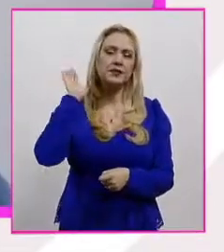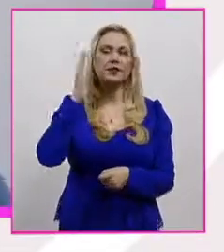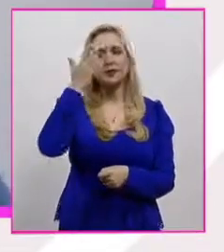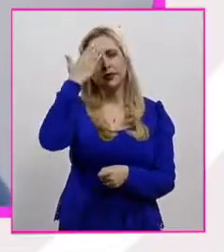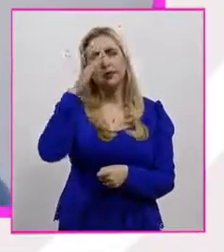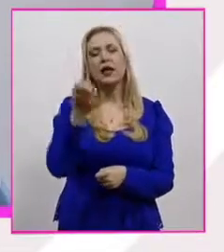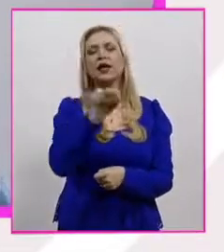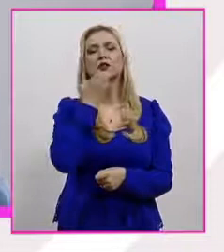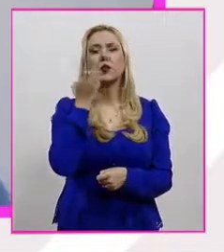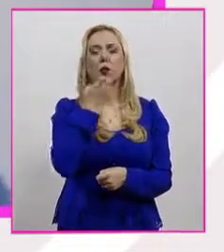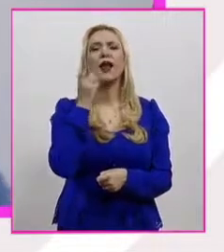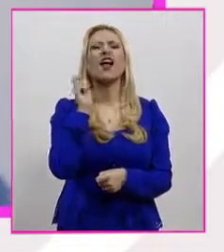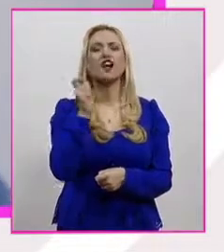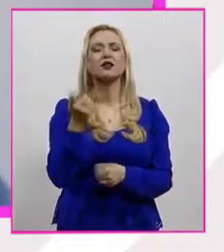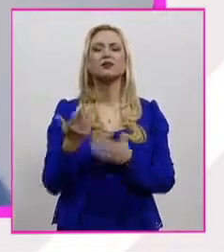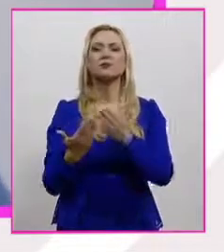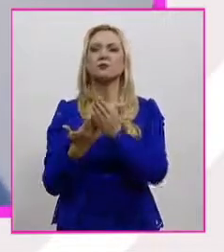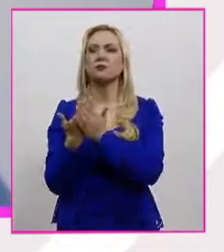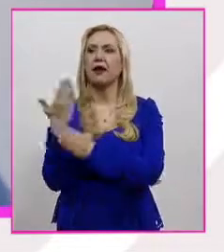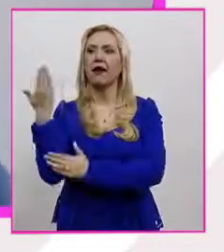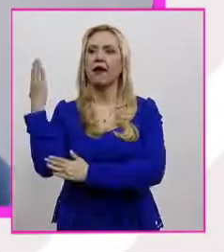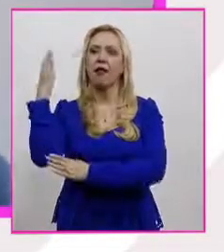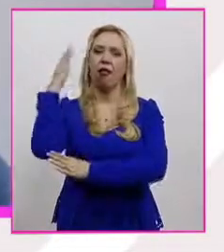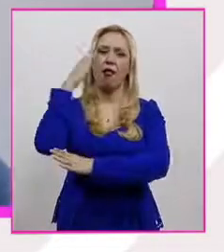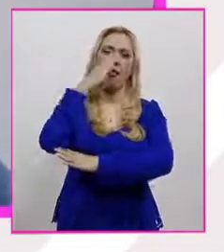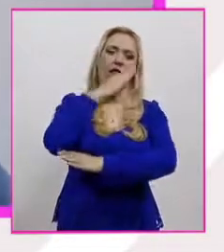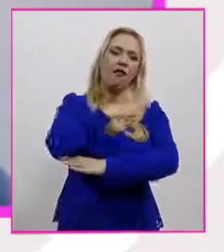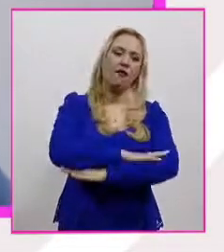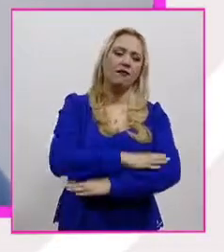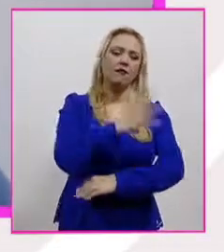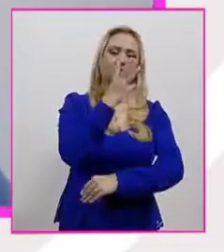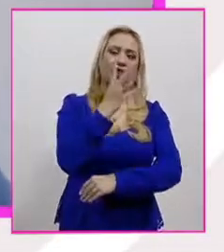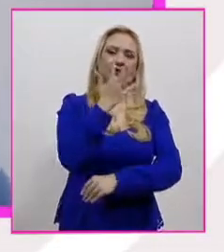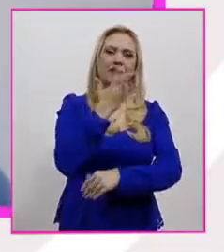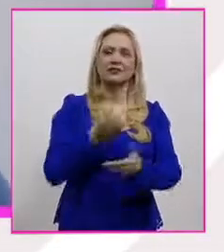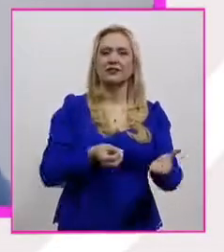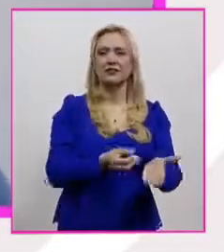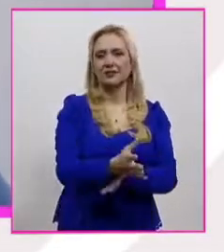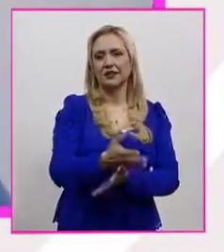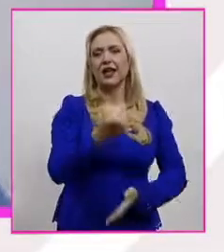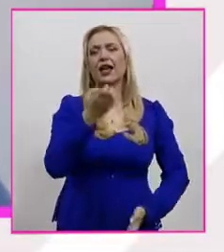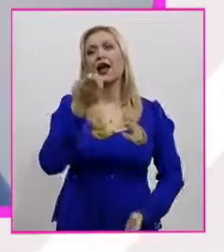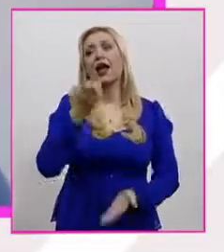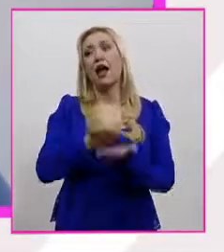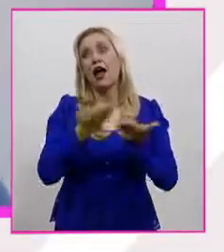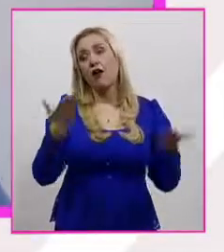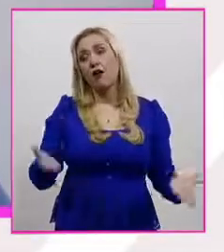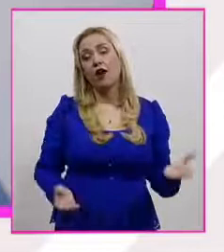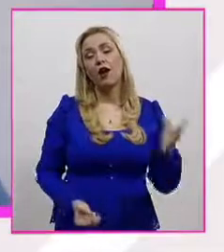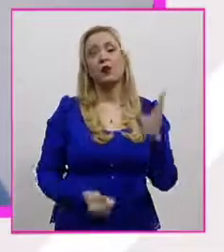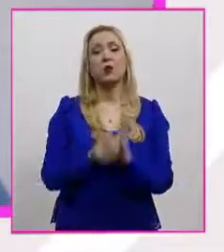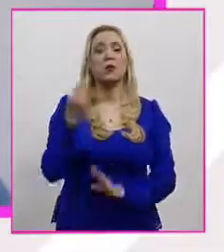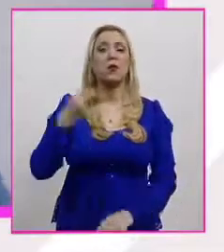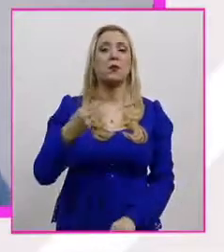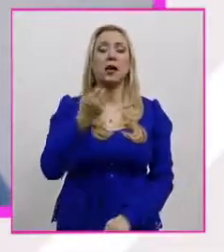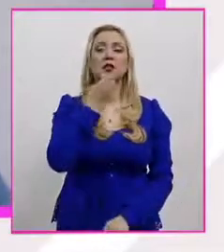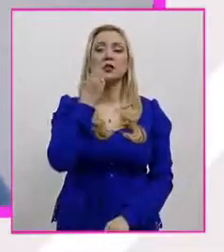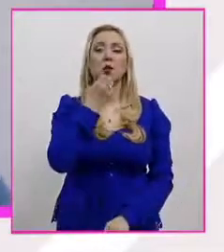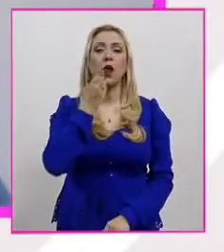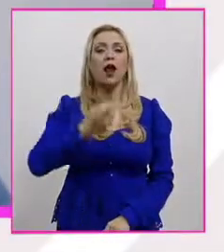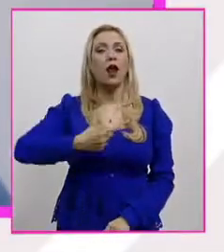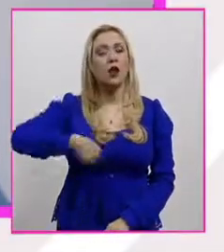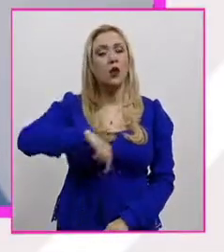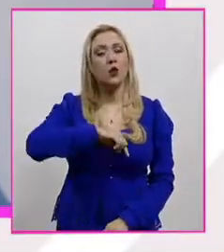tiempo completo, que a partir de esta administración se conoce como LEN, que es La Escuela es Nuestra. Es un programa que brindaba a través de